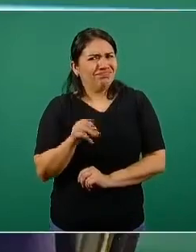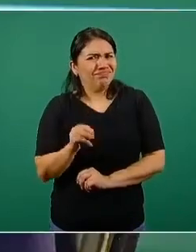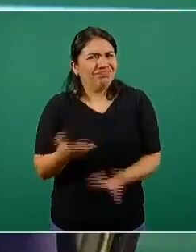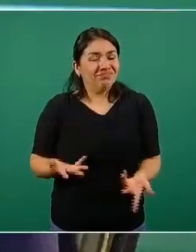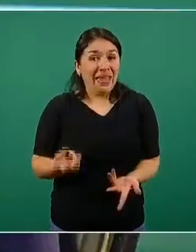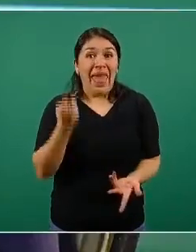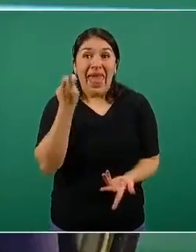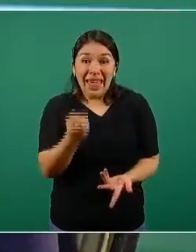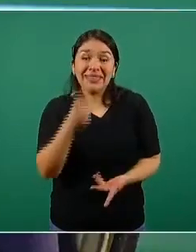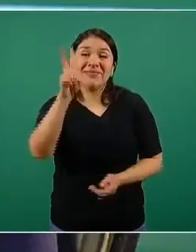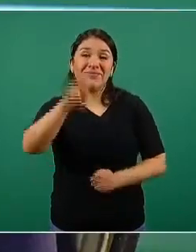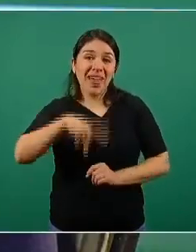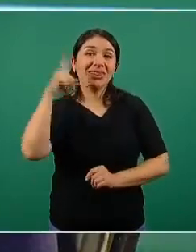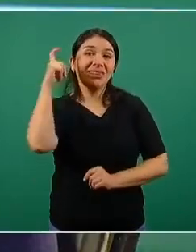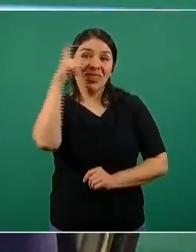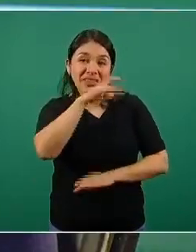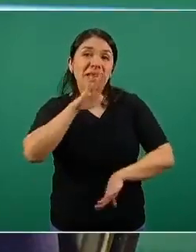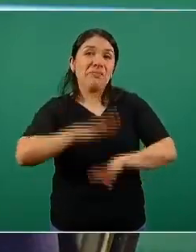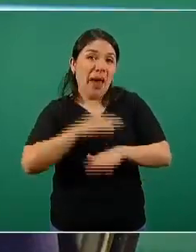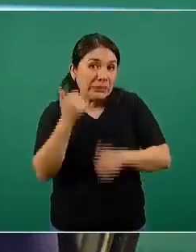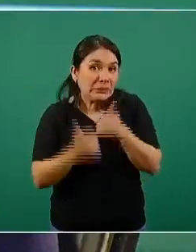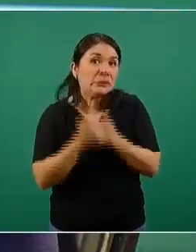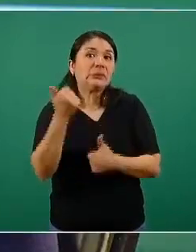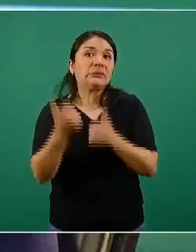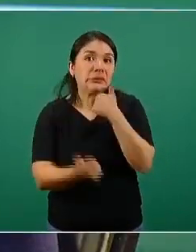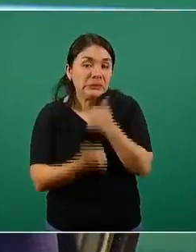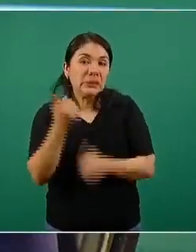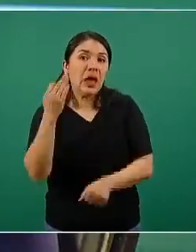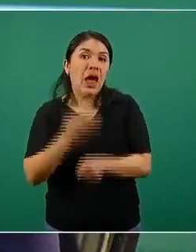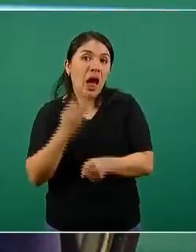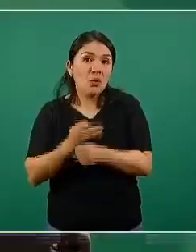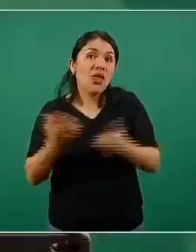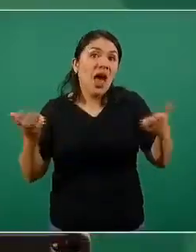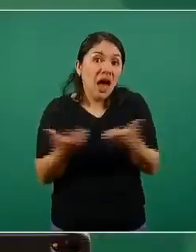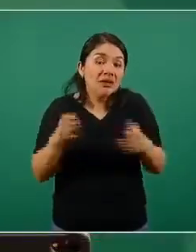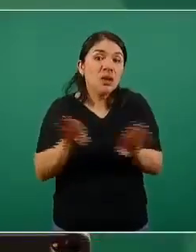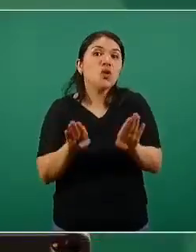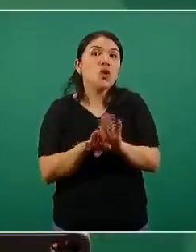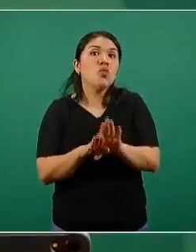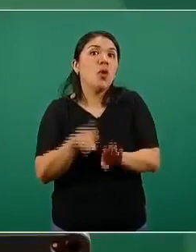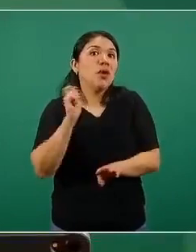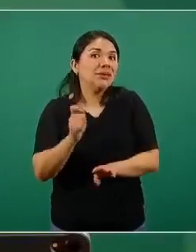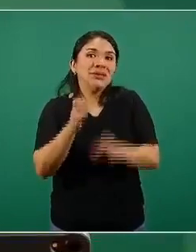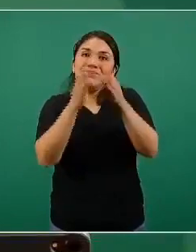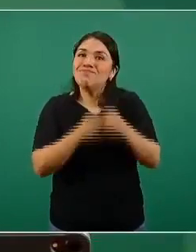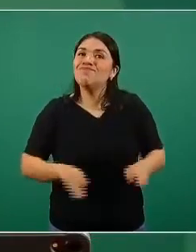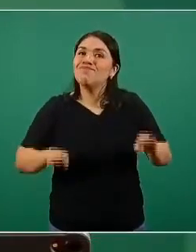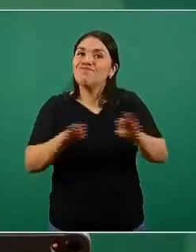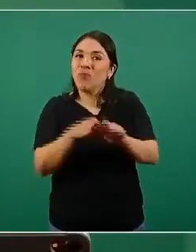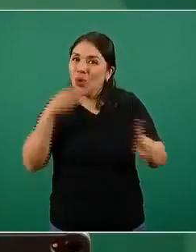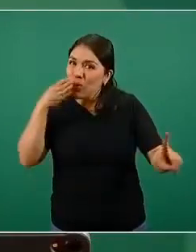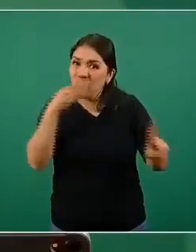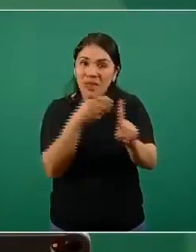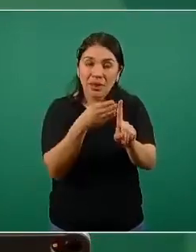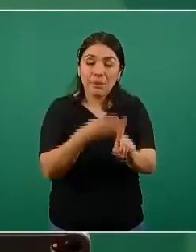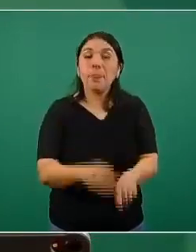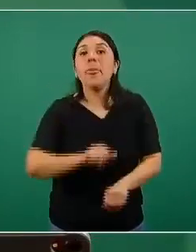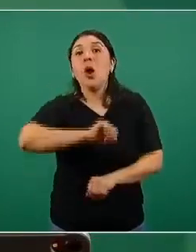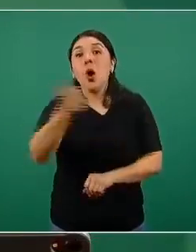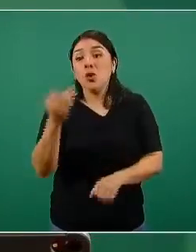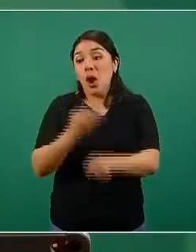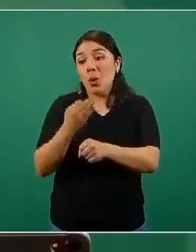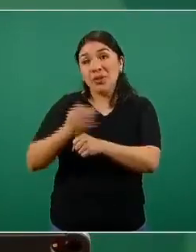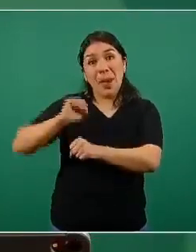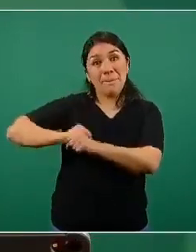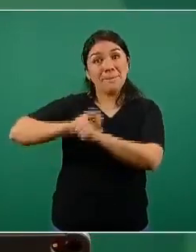los grandes retos que se están teniendo como una de las piedras angulares. Uno de los abordajes durante la